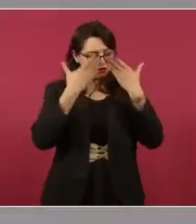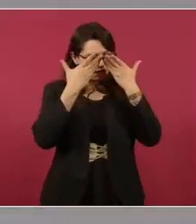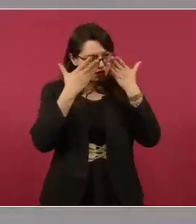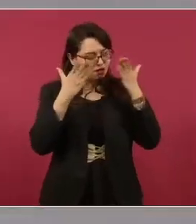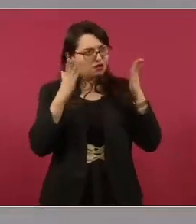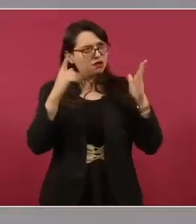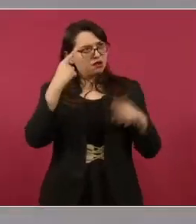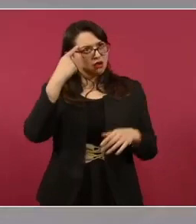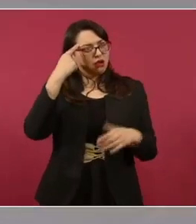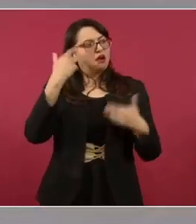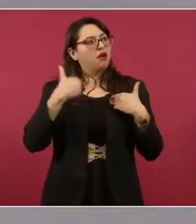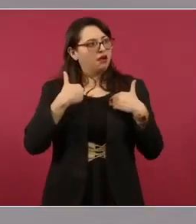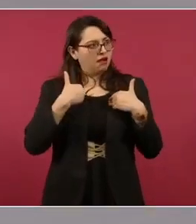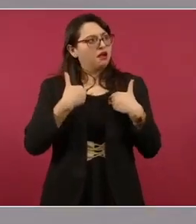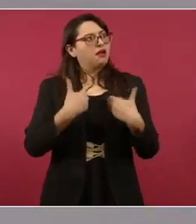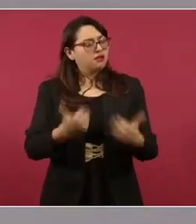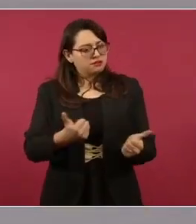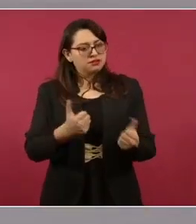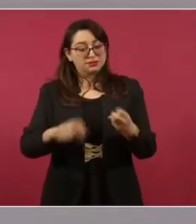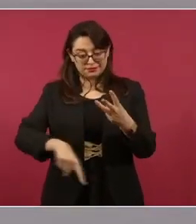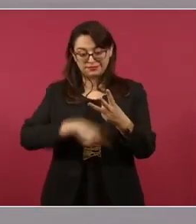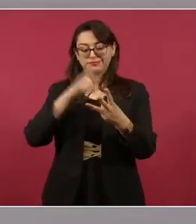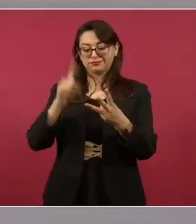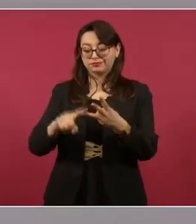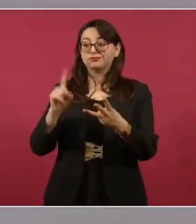pudo llevar a cabo la